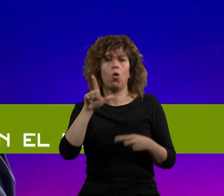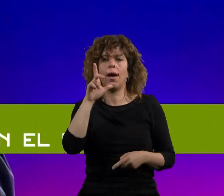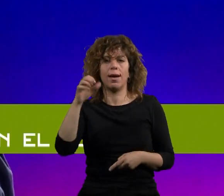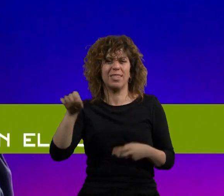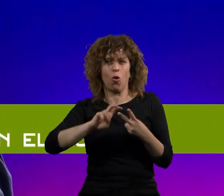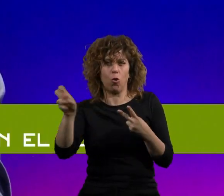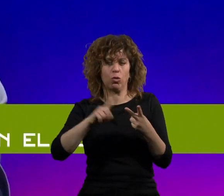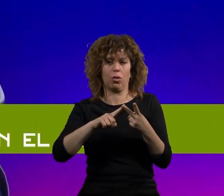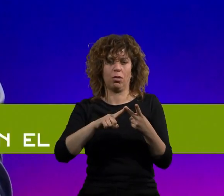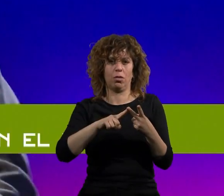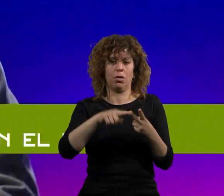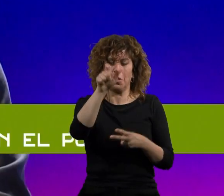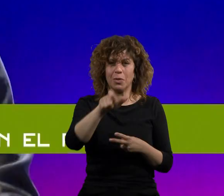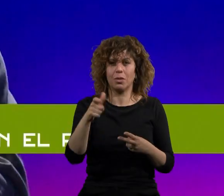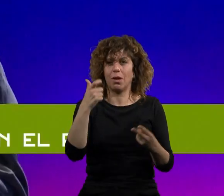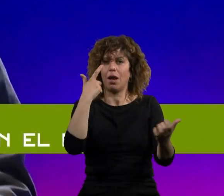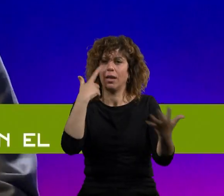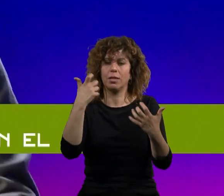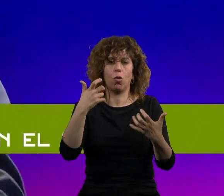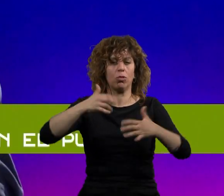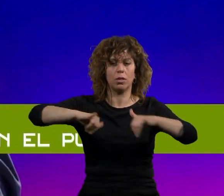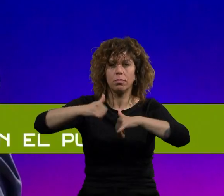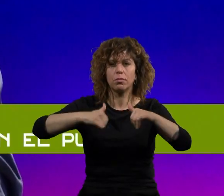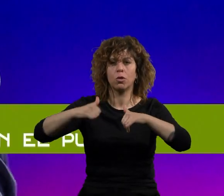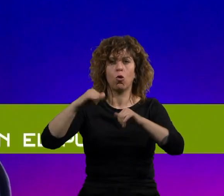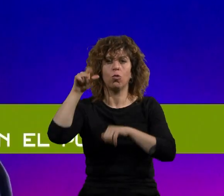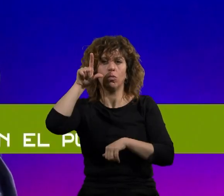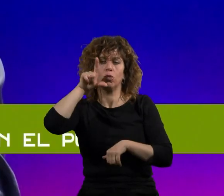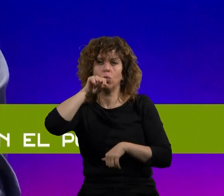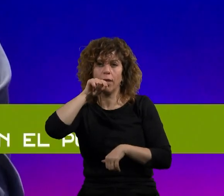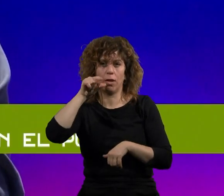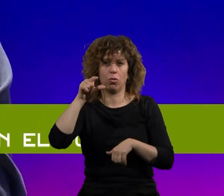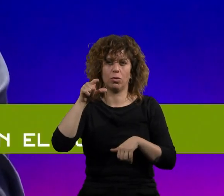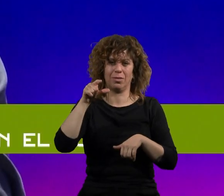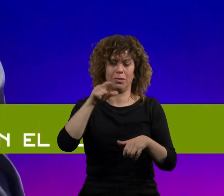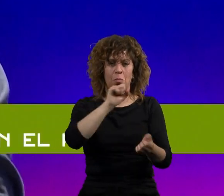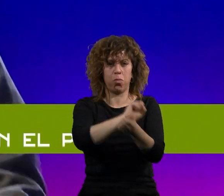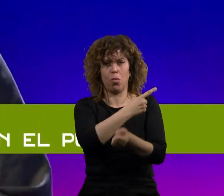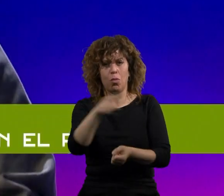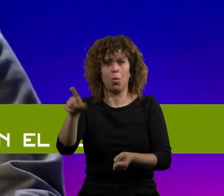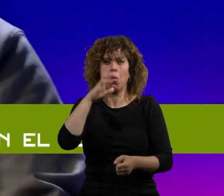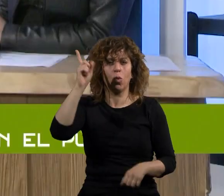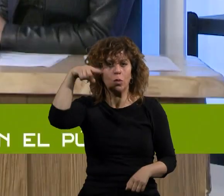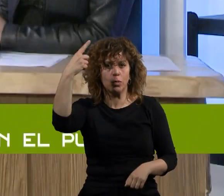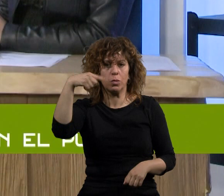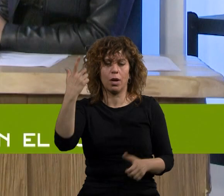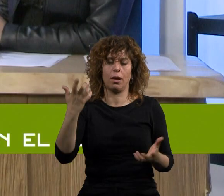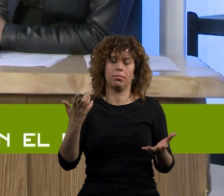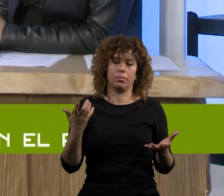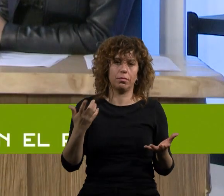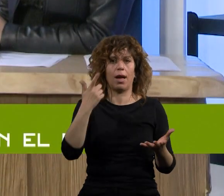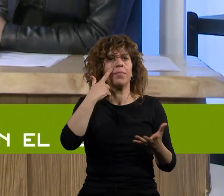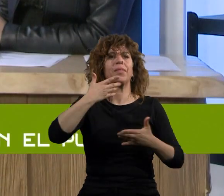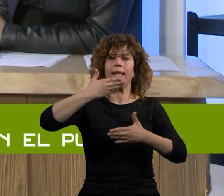que encarcelen a artistas o los titiriteros, los tuiteros por hacer cultura, ¿no? A mí me parece que es bastante, hombre, hay que también estar dentro de